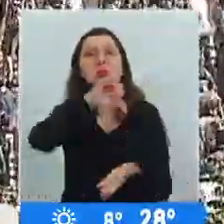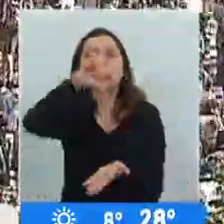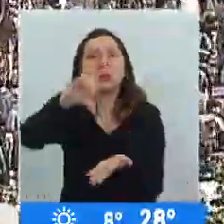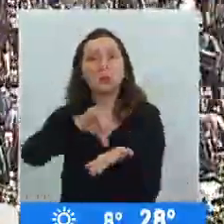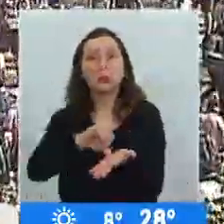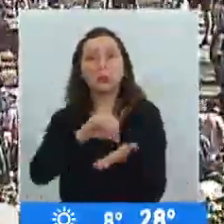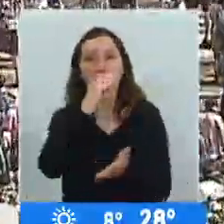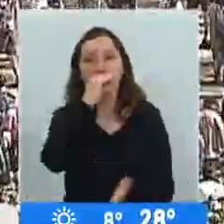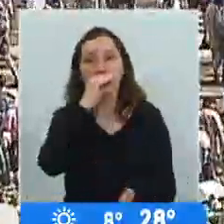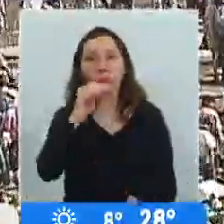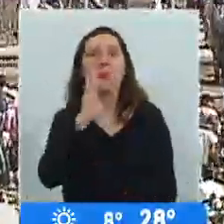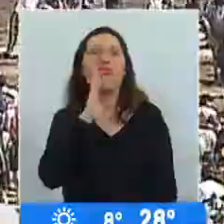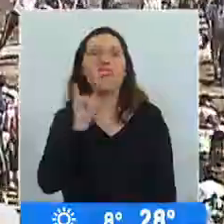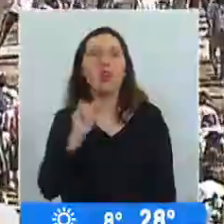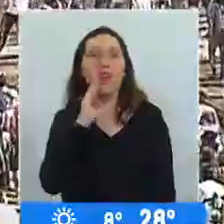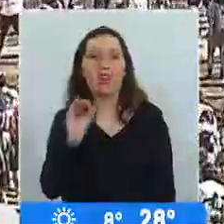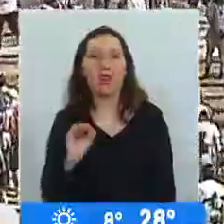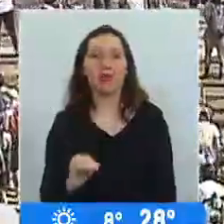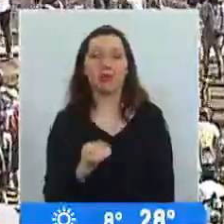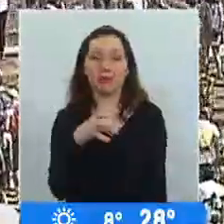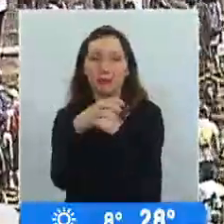capital de la región del Biobío.